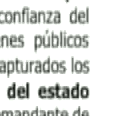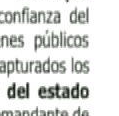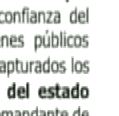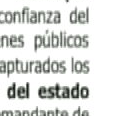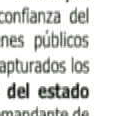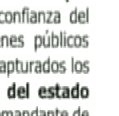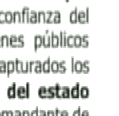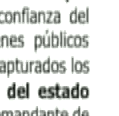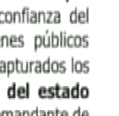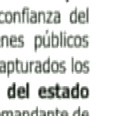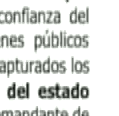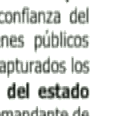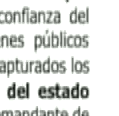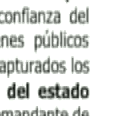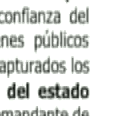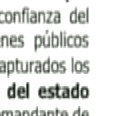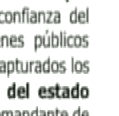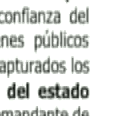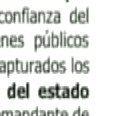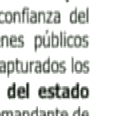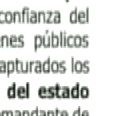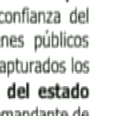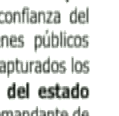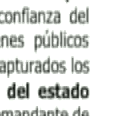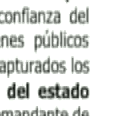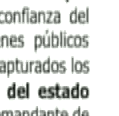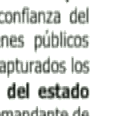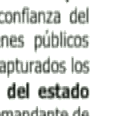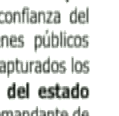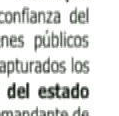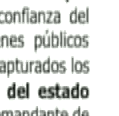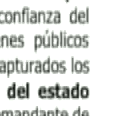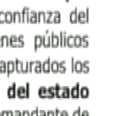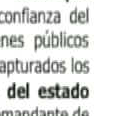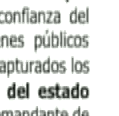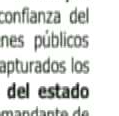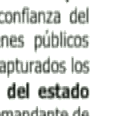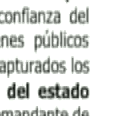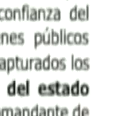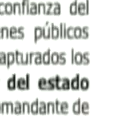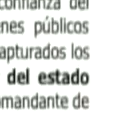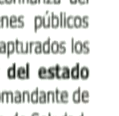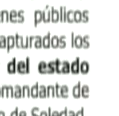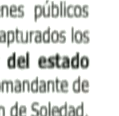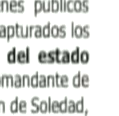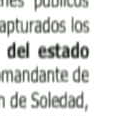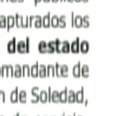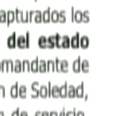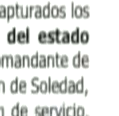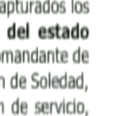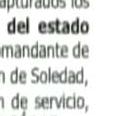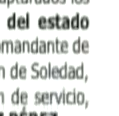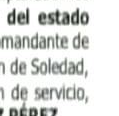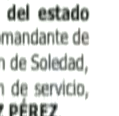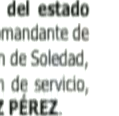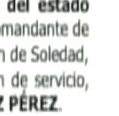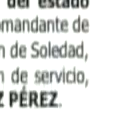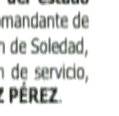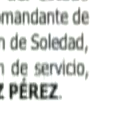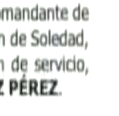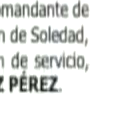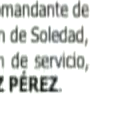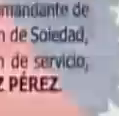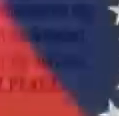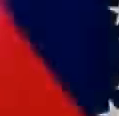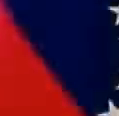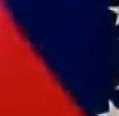red de delincuencia organizada dedicada al desvío, contrabando y venta ilegal